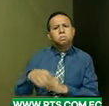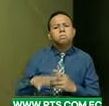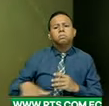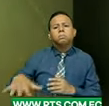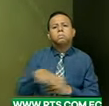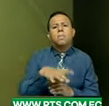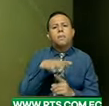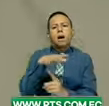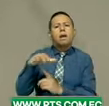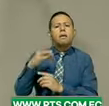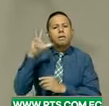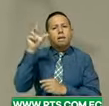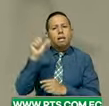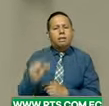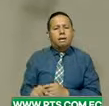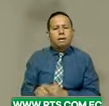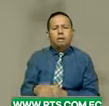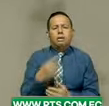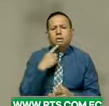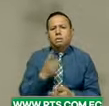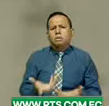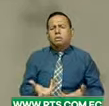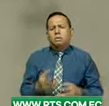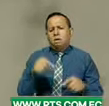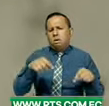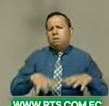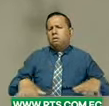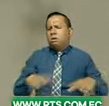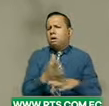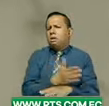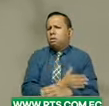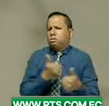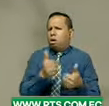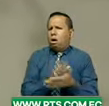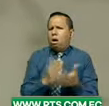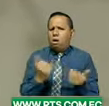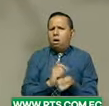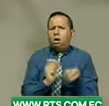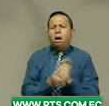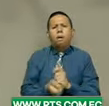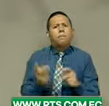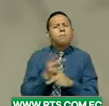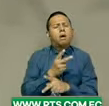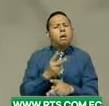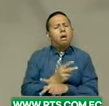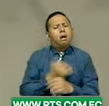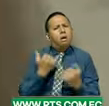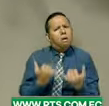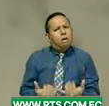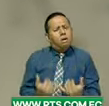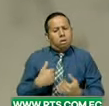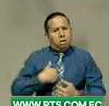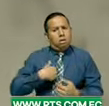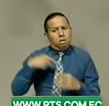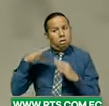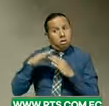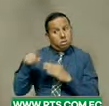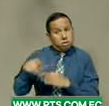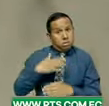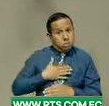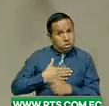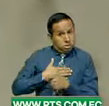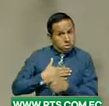Italia. Este sector últimamente se ha puesto muy peligroso, últimamente la inseguridad está tenaz, ¿verdad? Incluso a mí, yo vivo aquí en la Casa Blanca